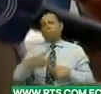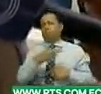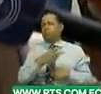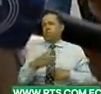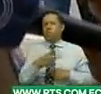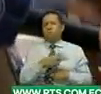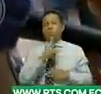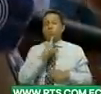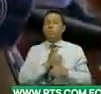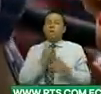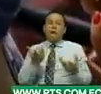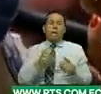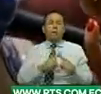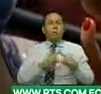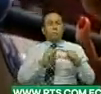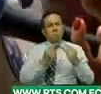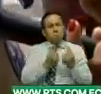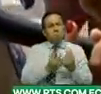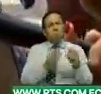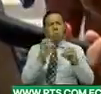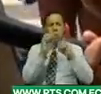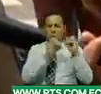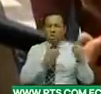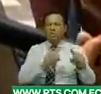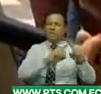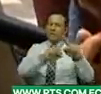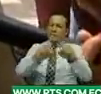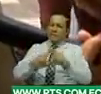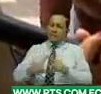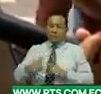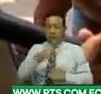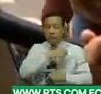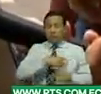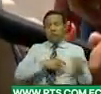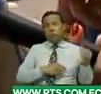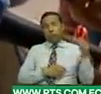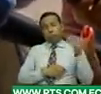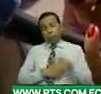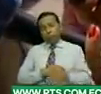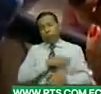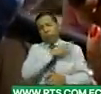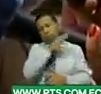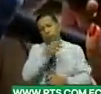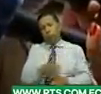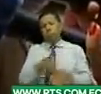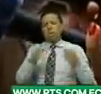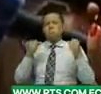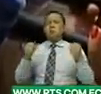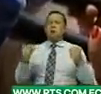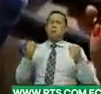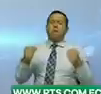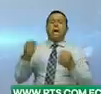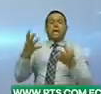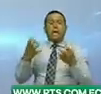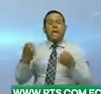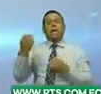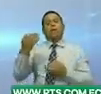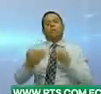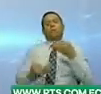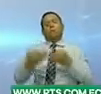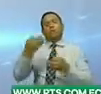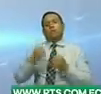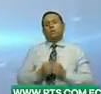diferentes agrupaciones, diferentes gentes que vienen bajo sus pretensiones y bajo el lema de exigir justicia. En lo que